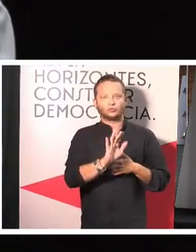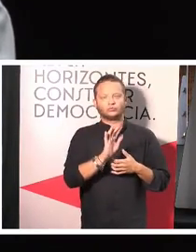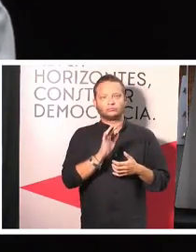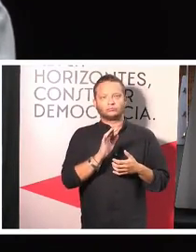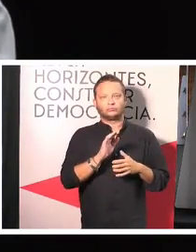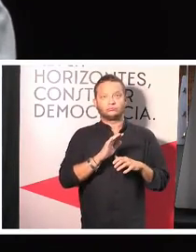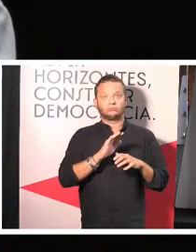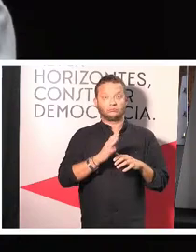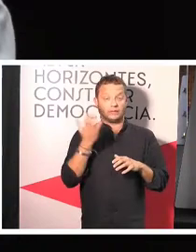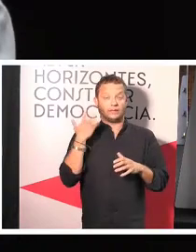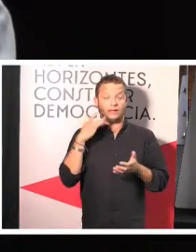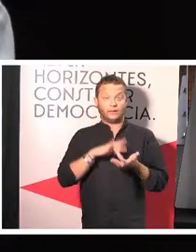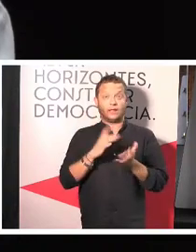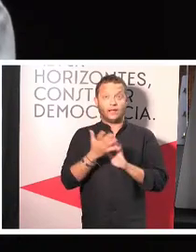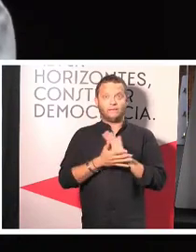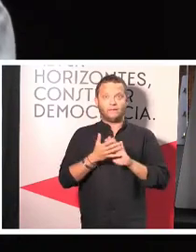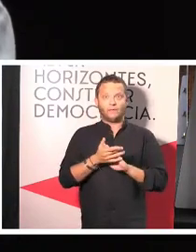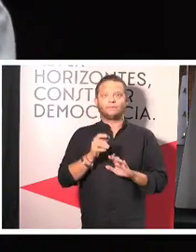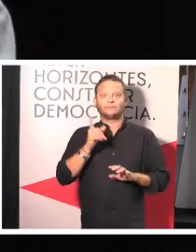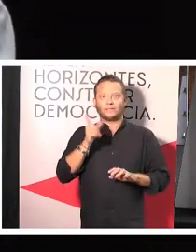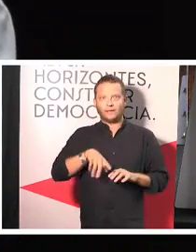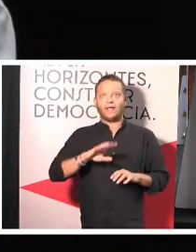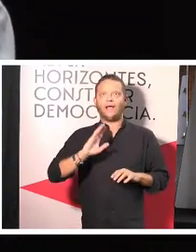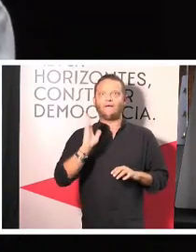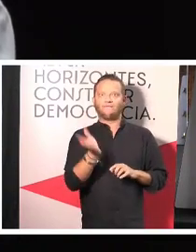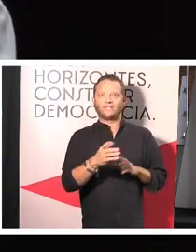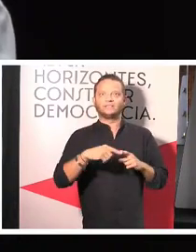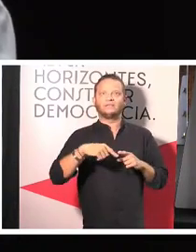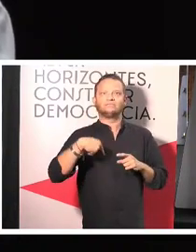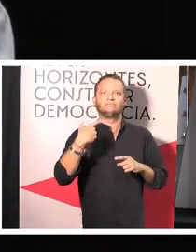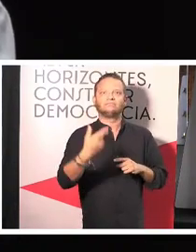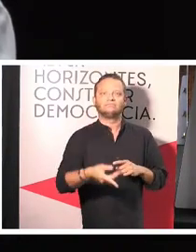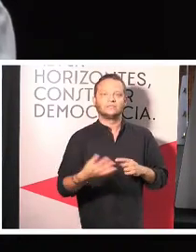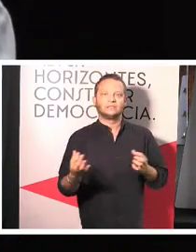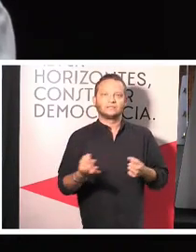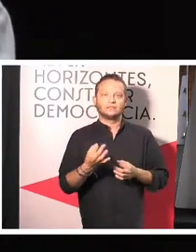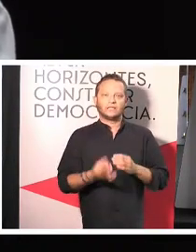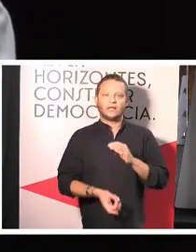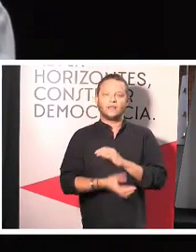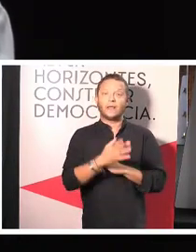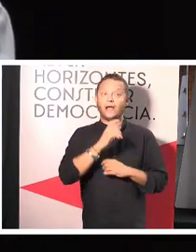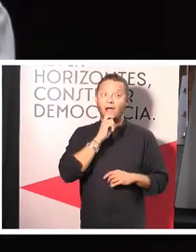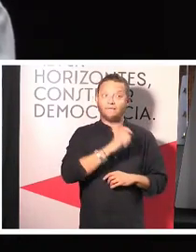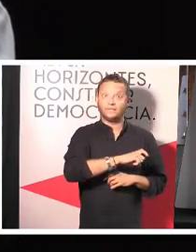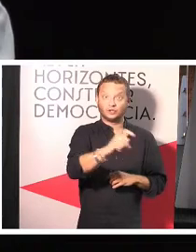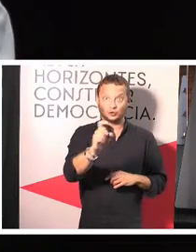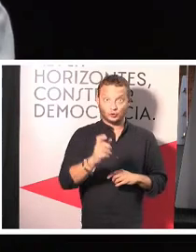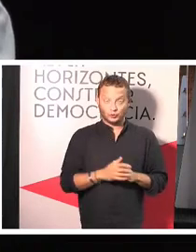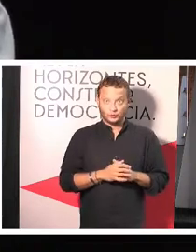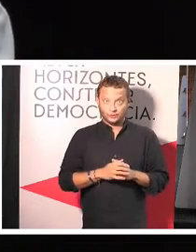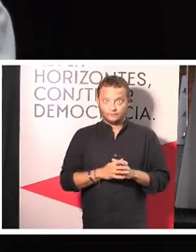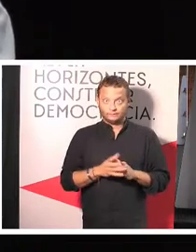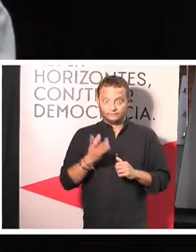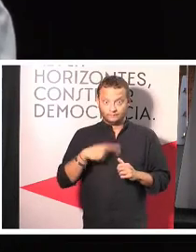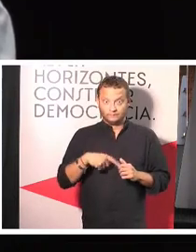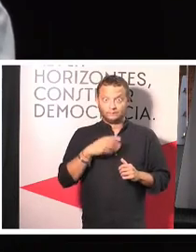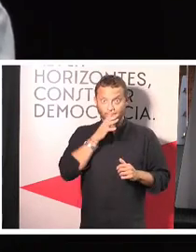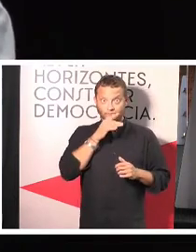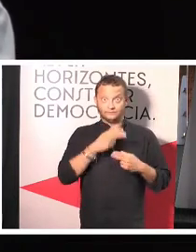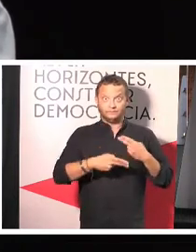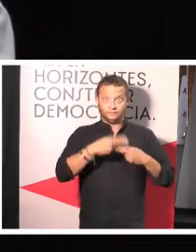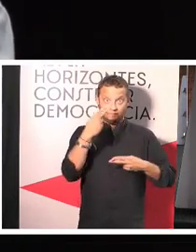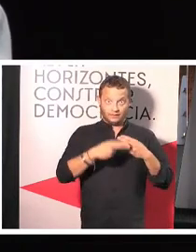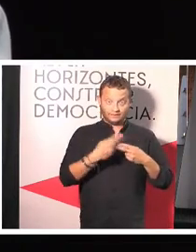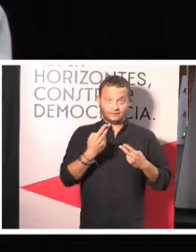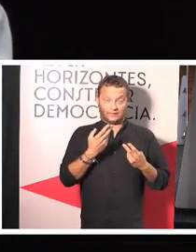como decíamos el otro día, tiene el efecto también de lanzar un aviso a navegantes, ¿no? Lo que les está ocurriendo a los